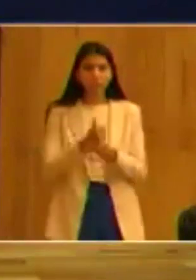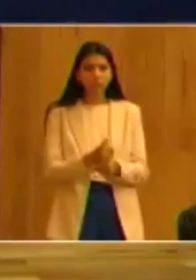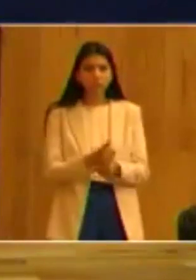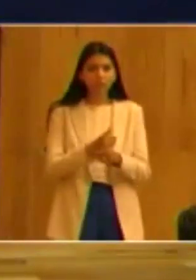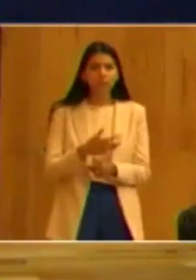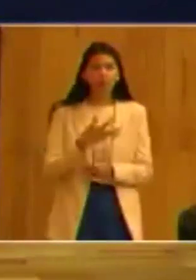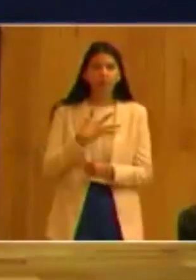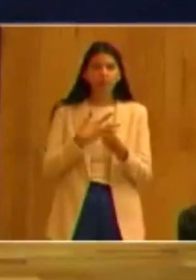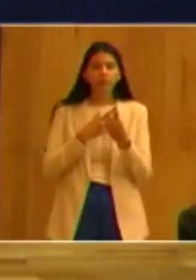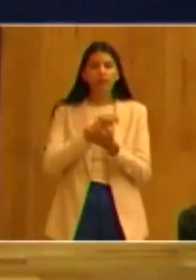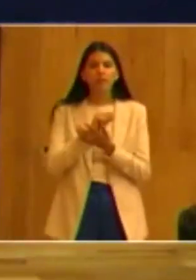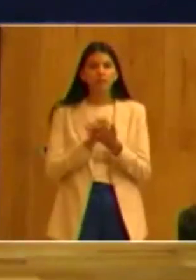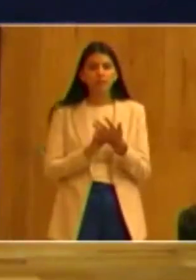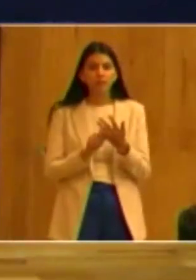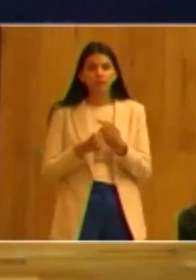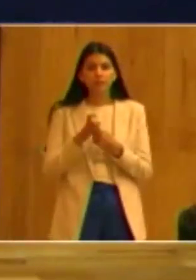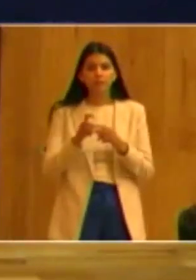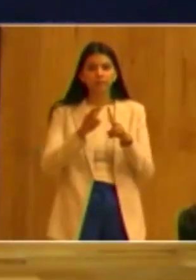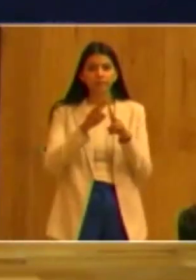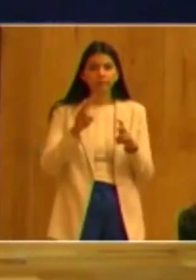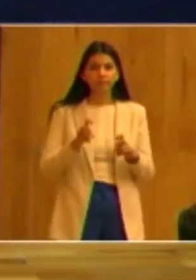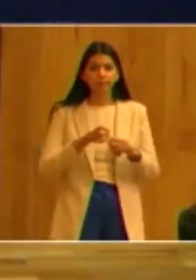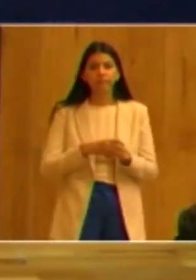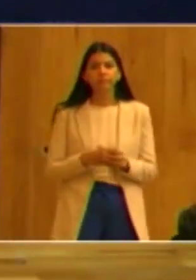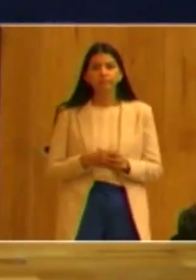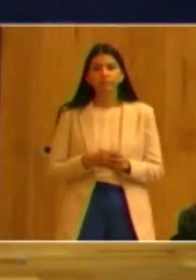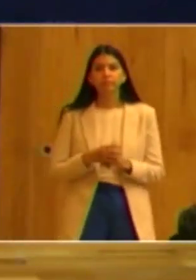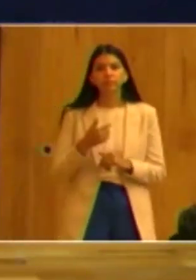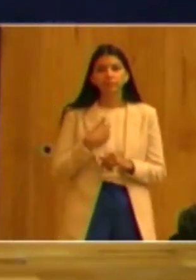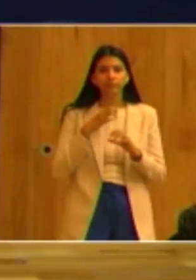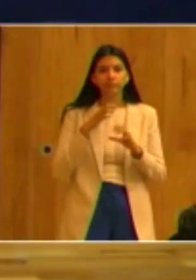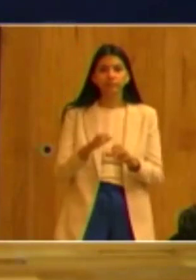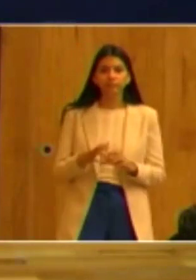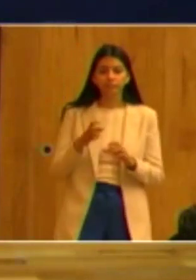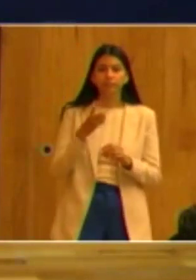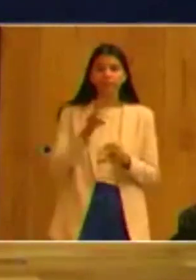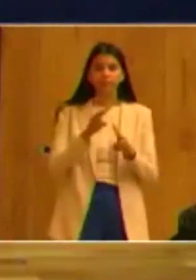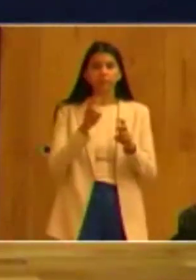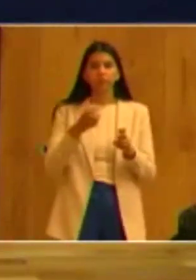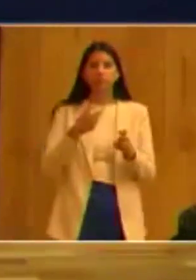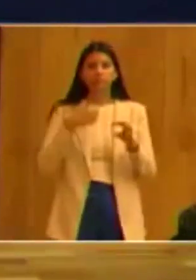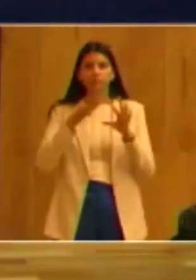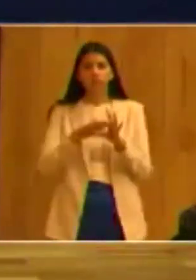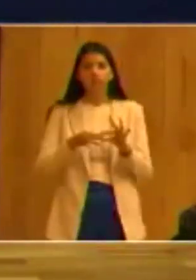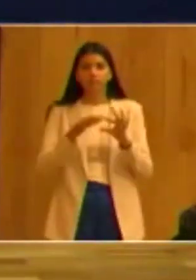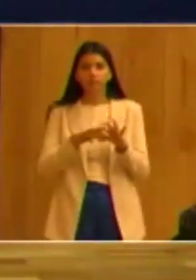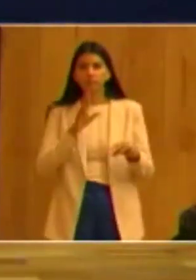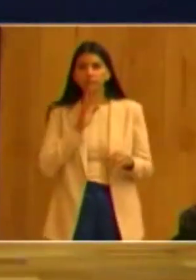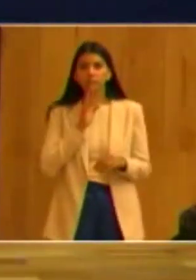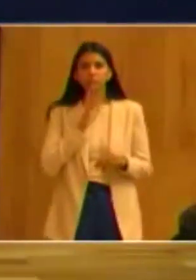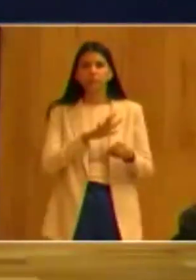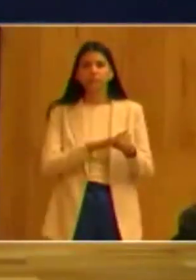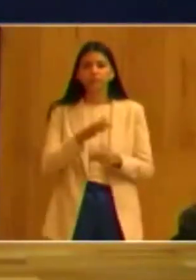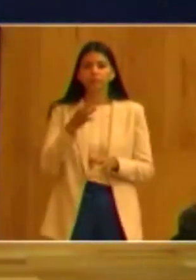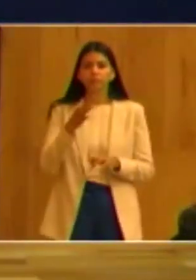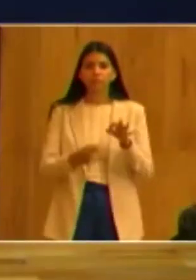una tesis en ese sentido. Entonces, sí cuido ese aspecto. Les explico que el resultado del juicio,